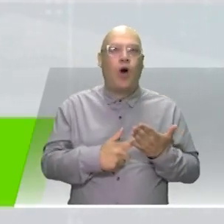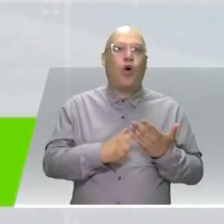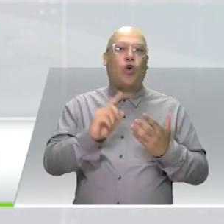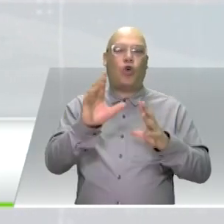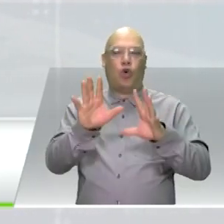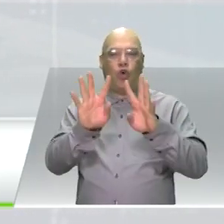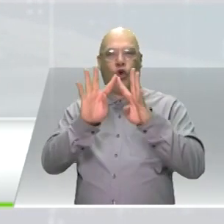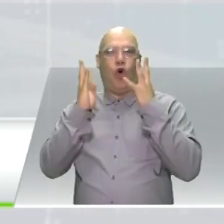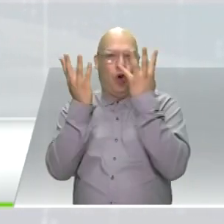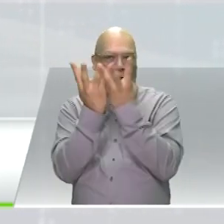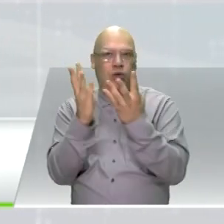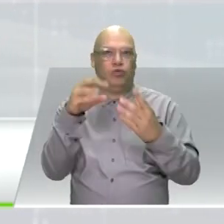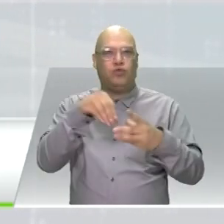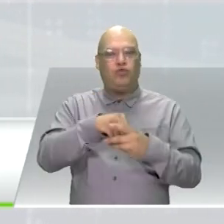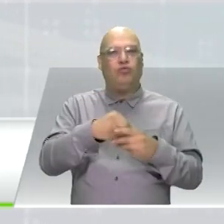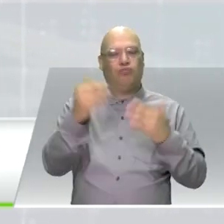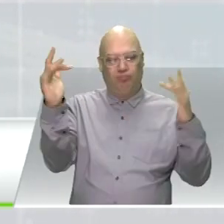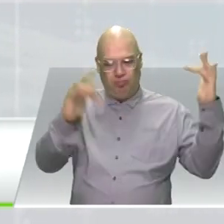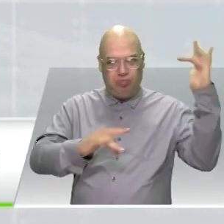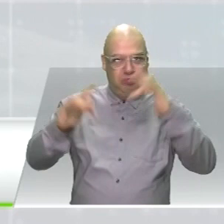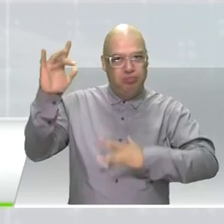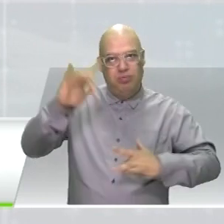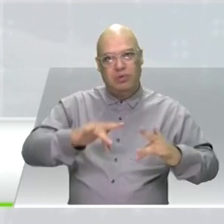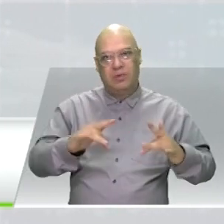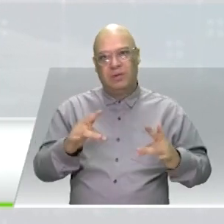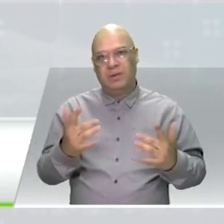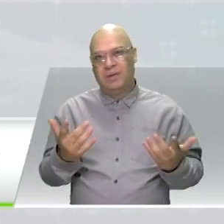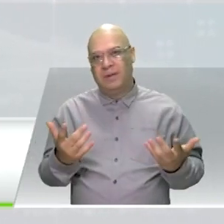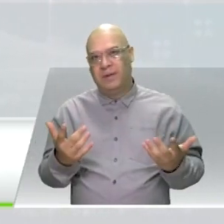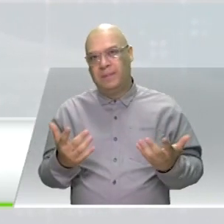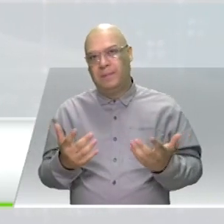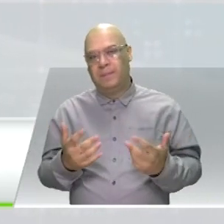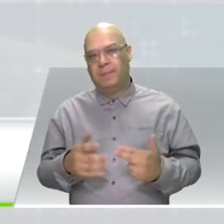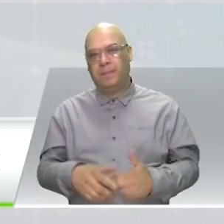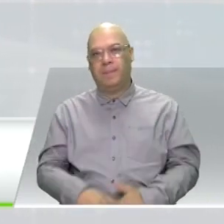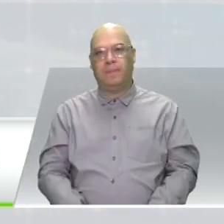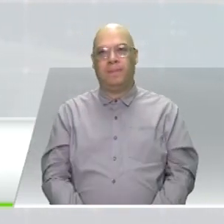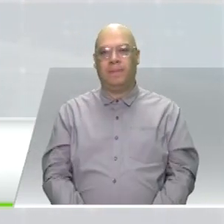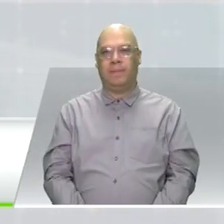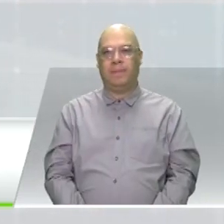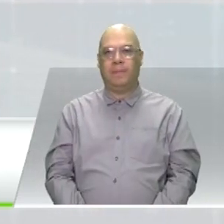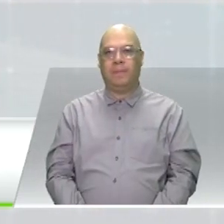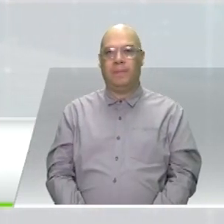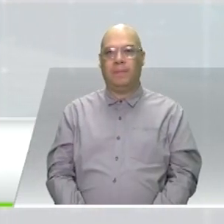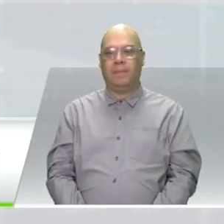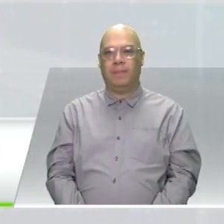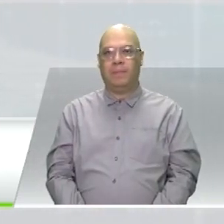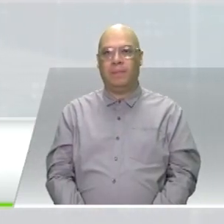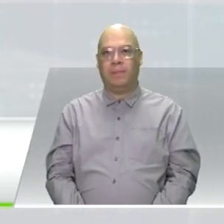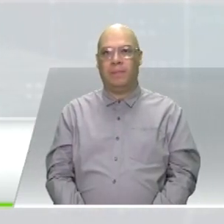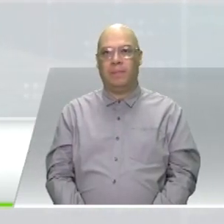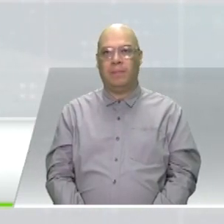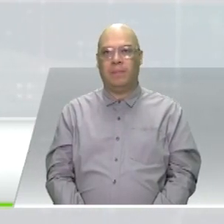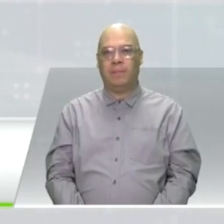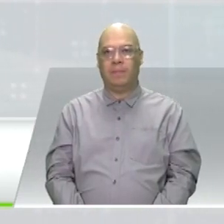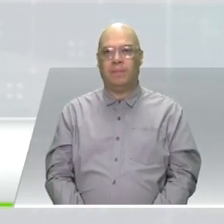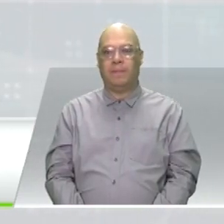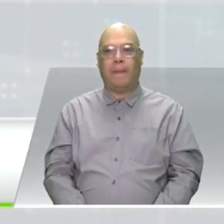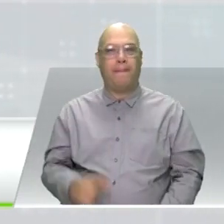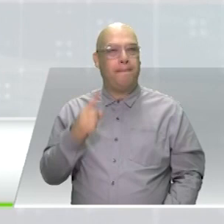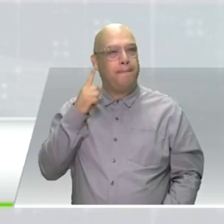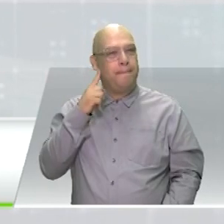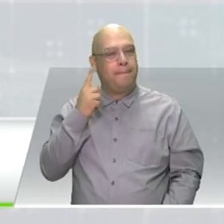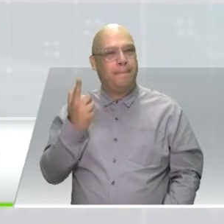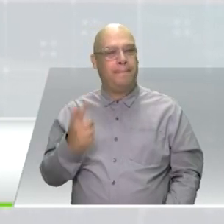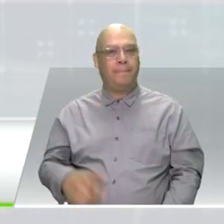de la República con una participación multidisciplinaria. Lo que buscan iniciar el resto de las universidades públicas en diversas regiones,